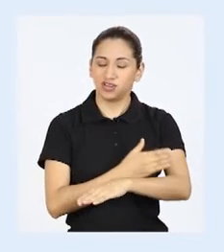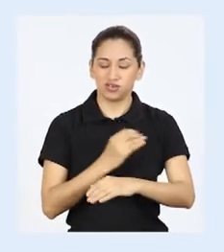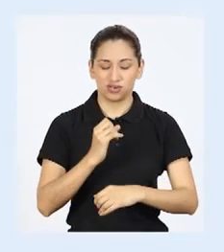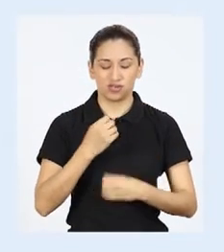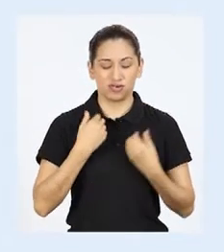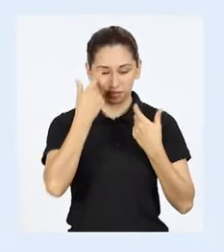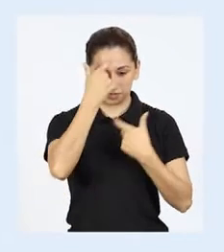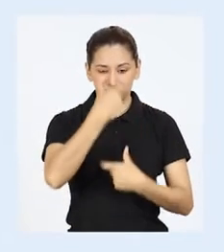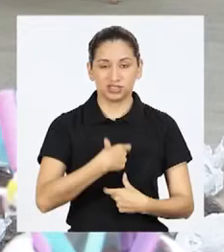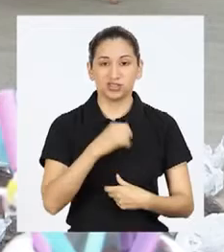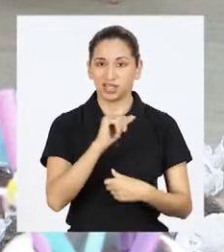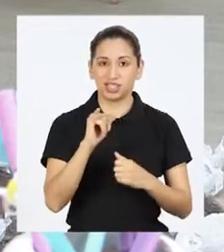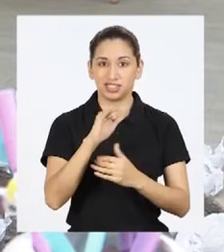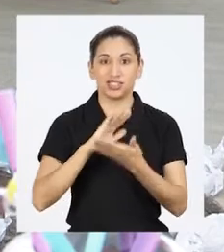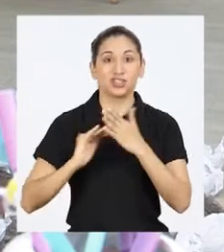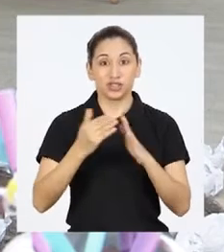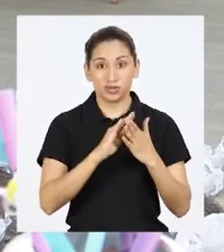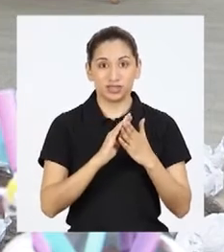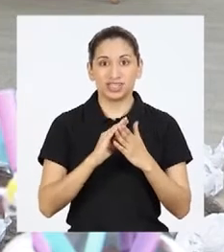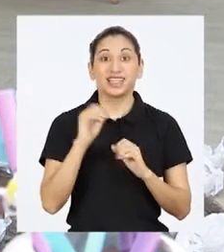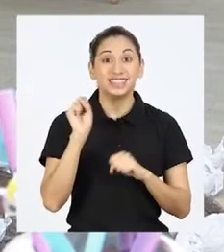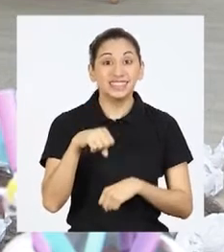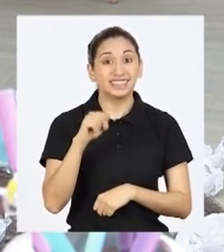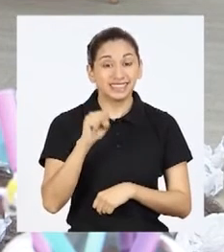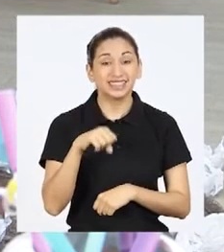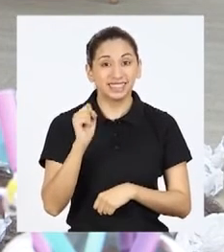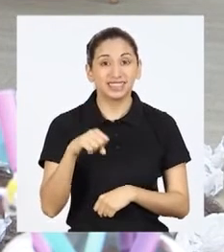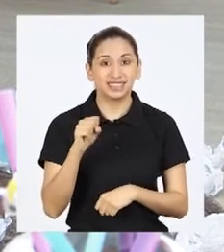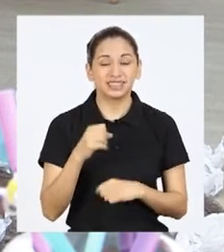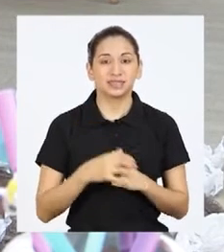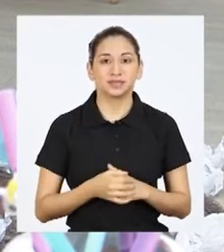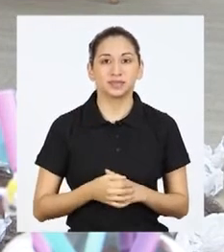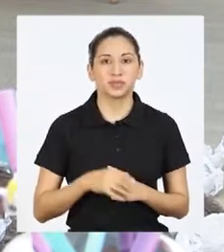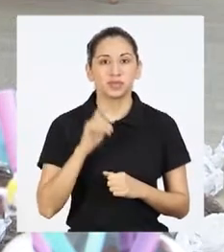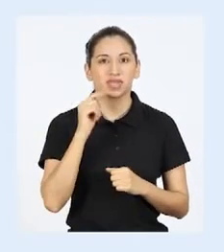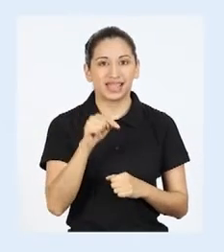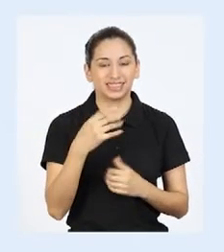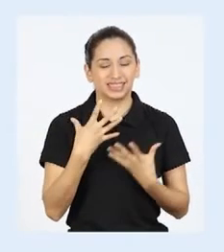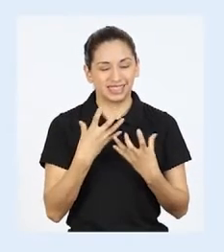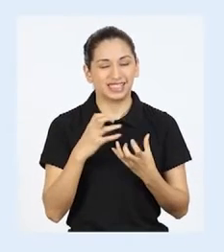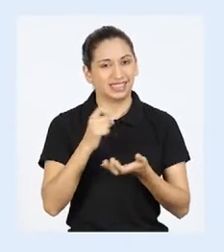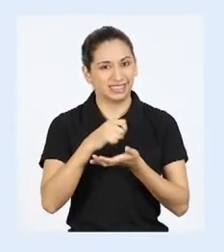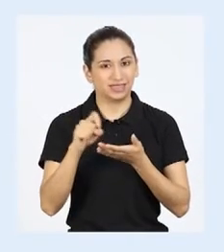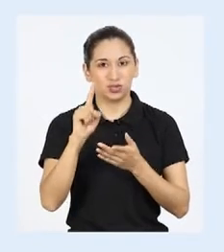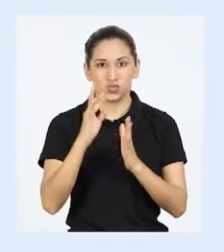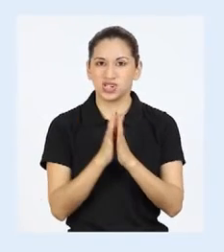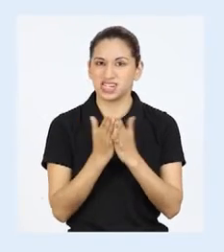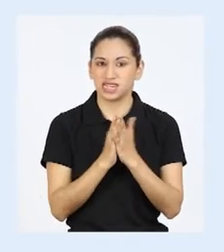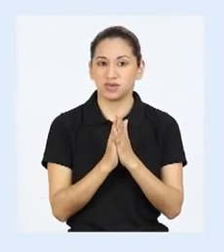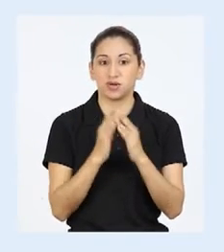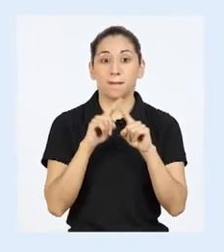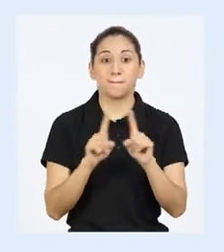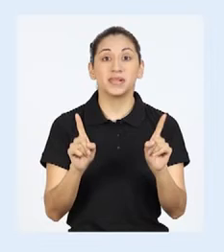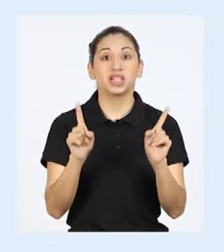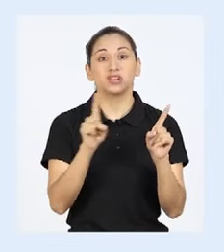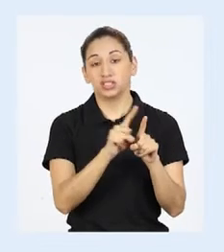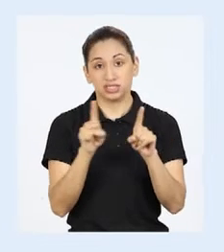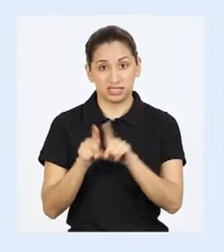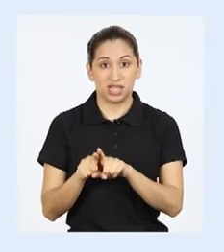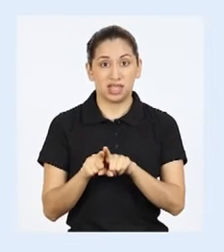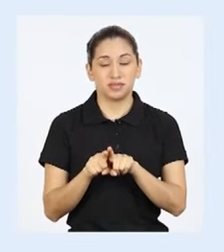de la sociedad. Sí, se me ocurrió escribir un libro. Pero también podría